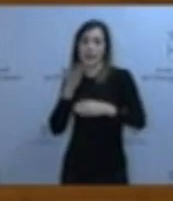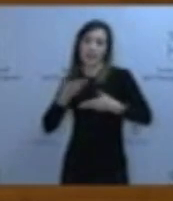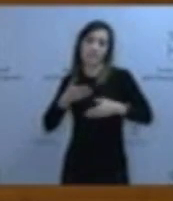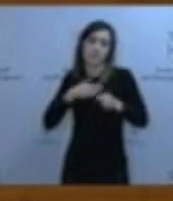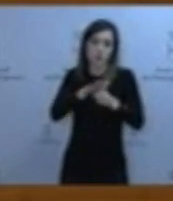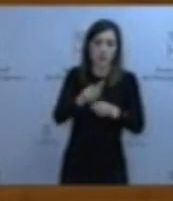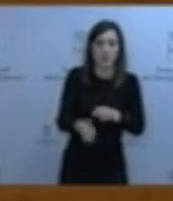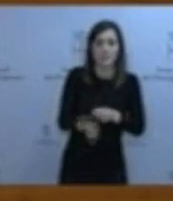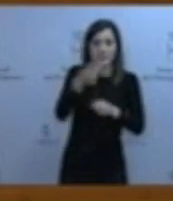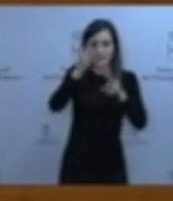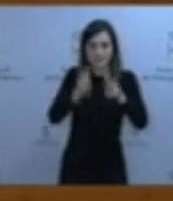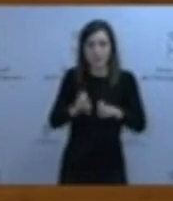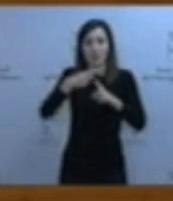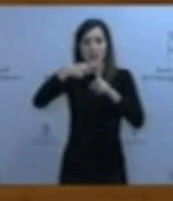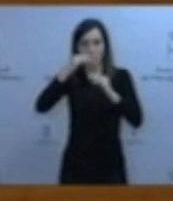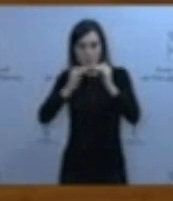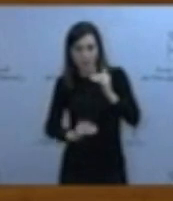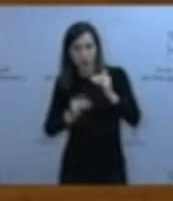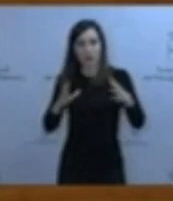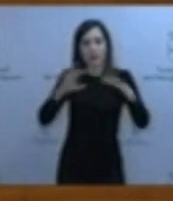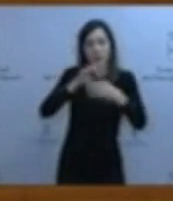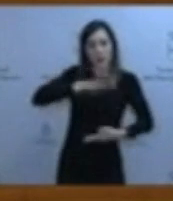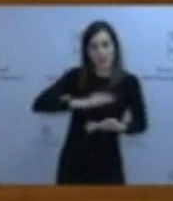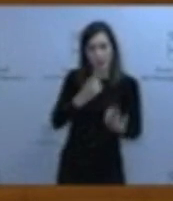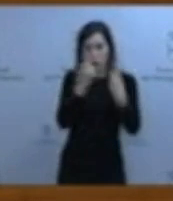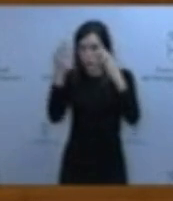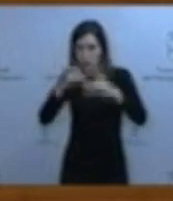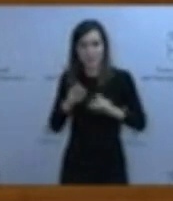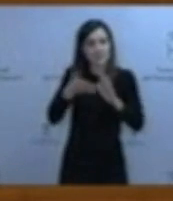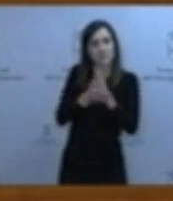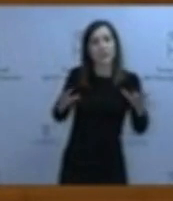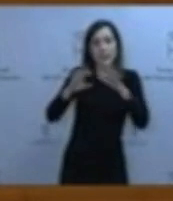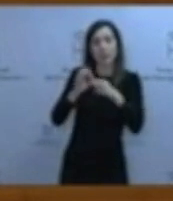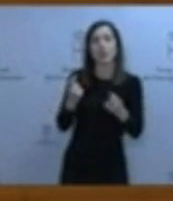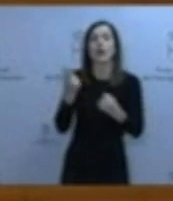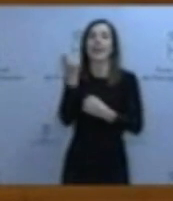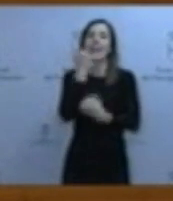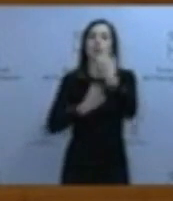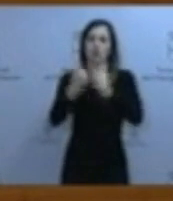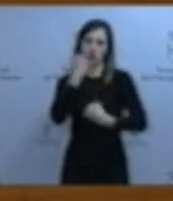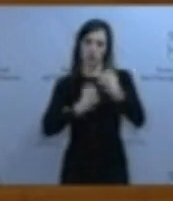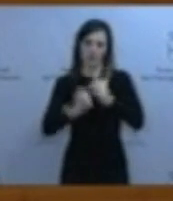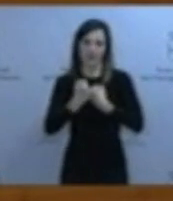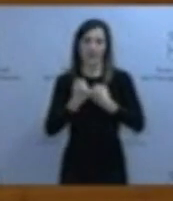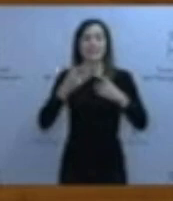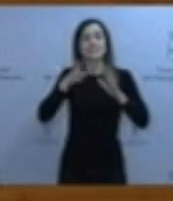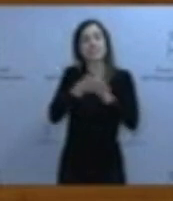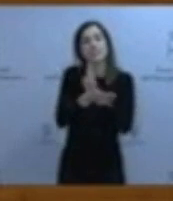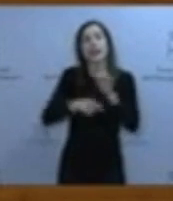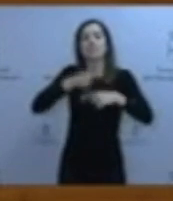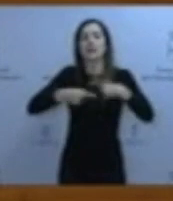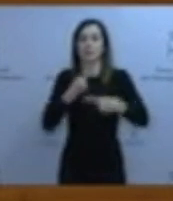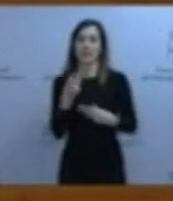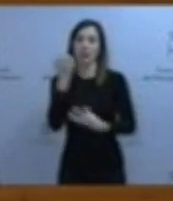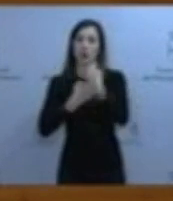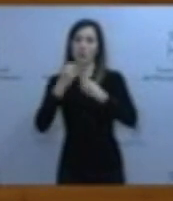no tiene que ver con las capacidades del alumnado, sino con condicionantes socioeconómicos, es decir, con el perfil socioeconómico de la familia del alumno.